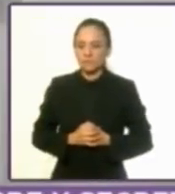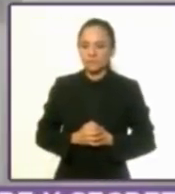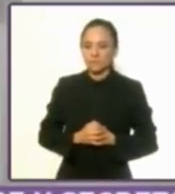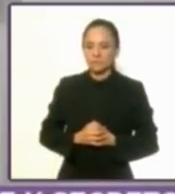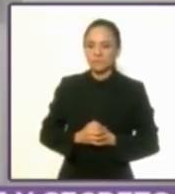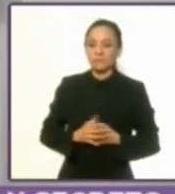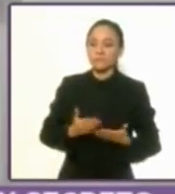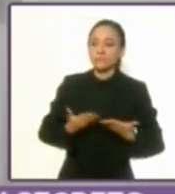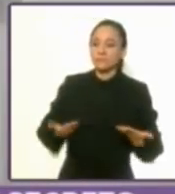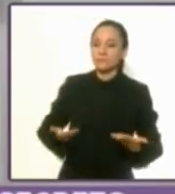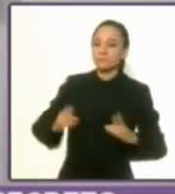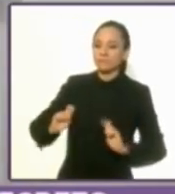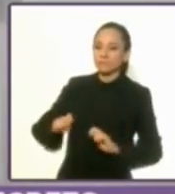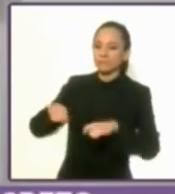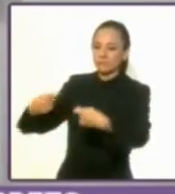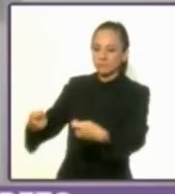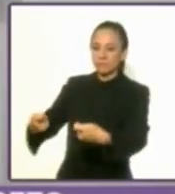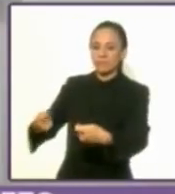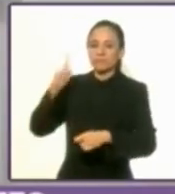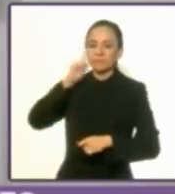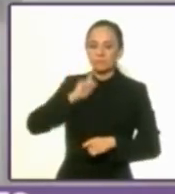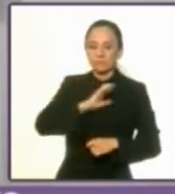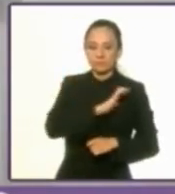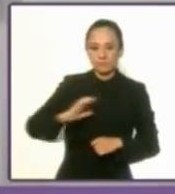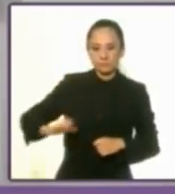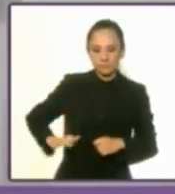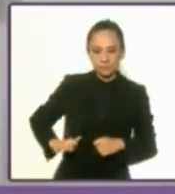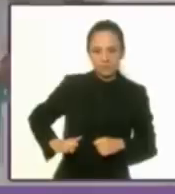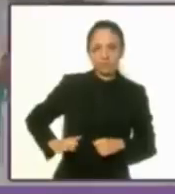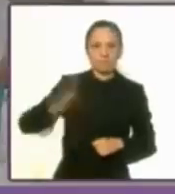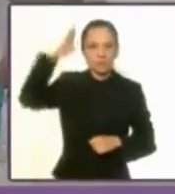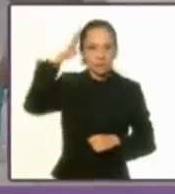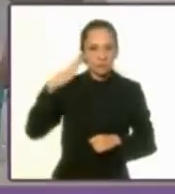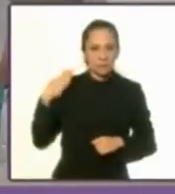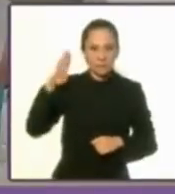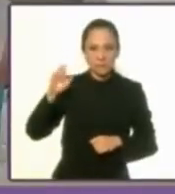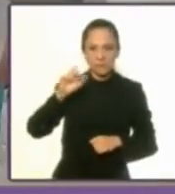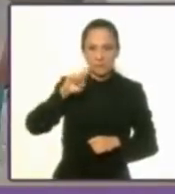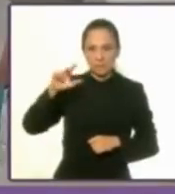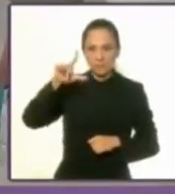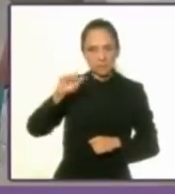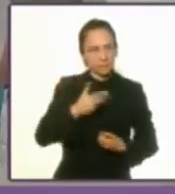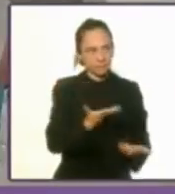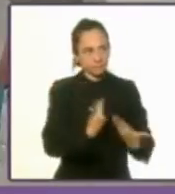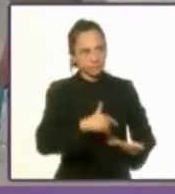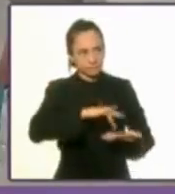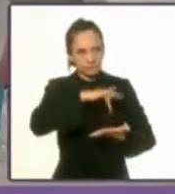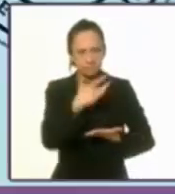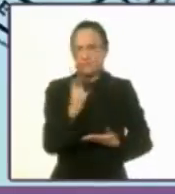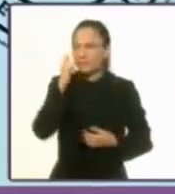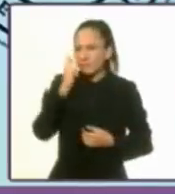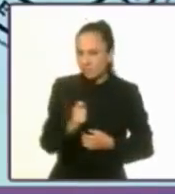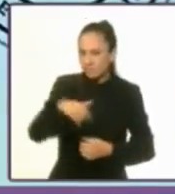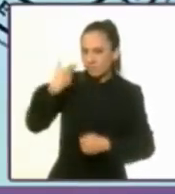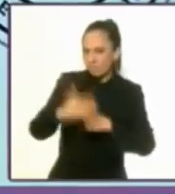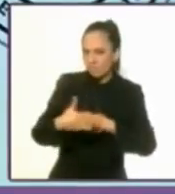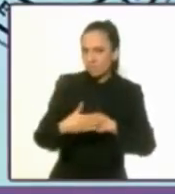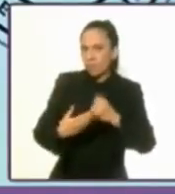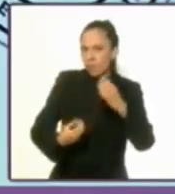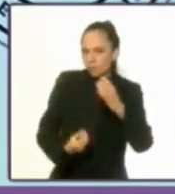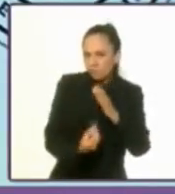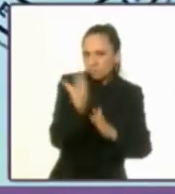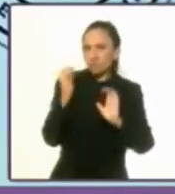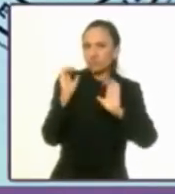a la candidata barrales muchas gracias voy a hablar del renacimiento económico que vamos a usar a mi llegada